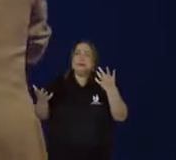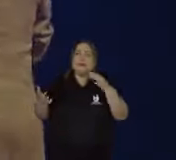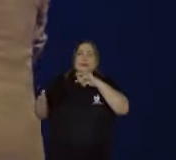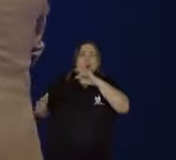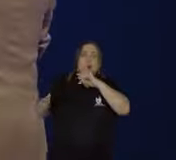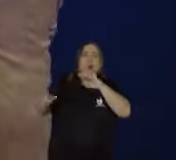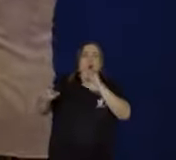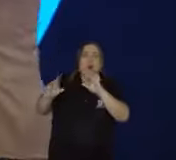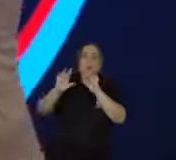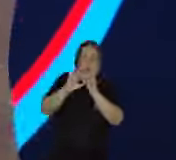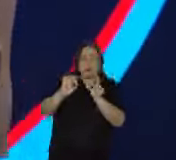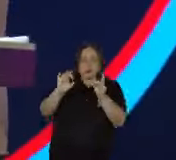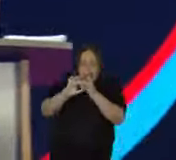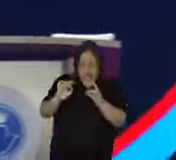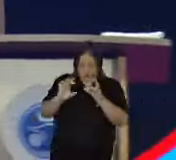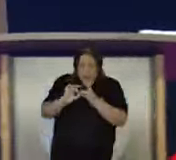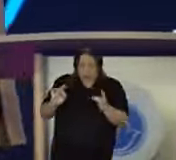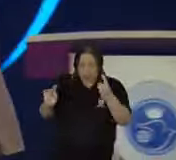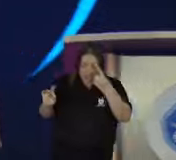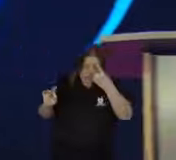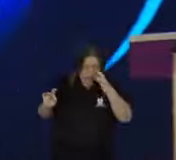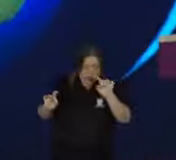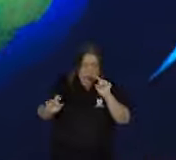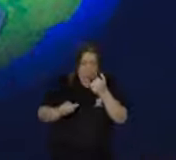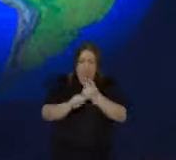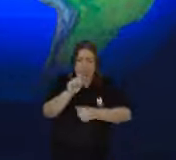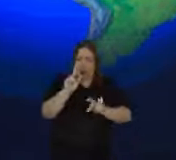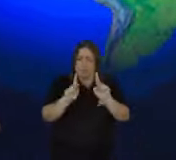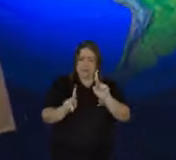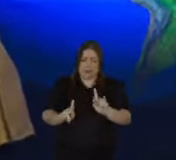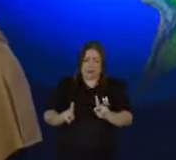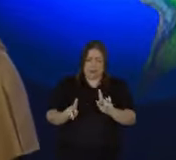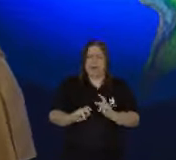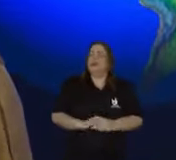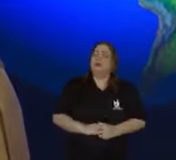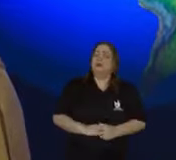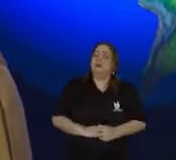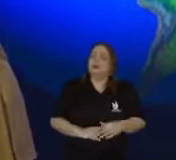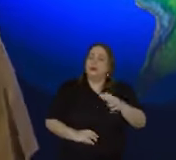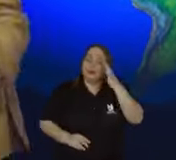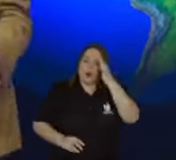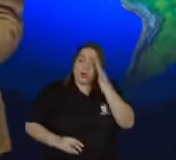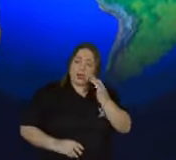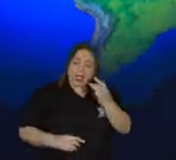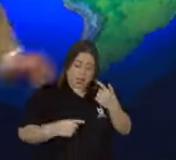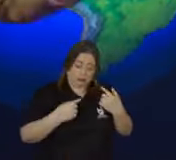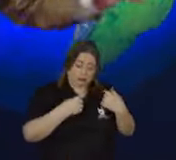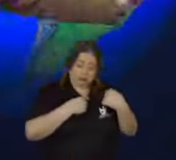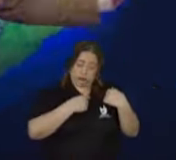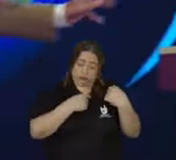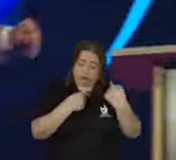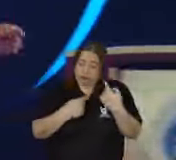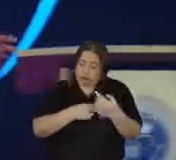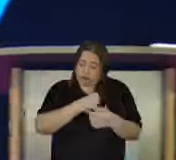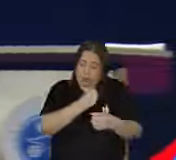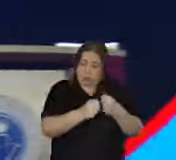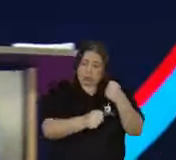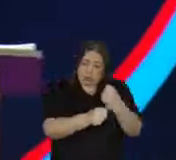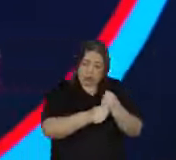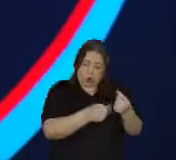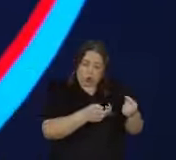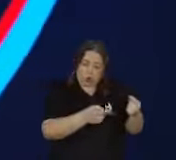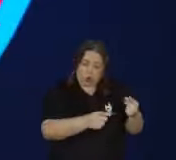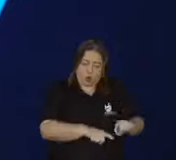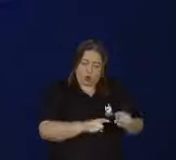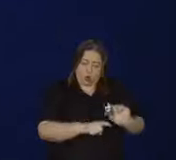tramados para cada uno de nosotros. No sé qué te ha pasado en estos años en tu vida. No sé por dónde has